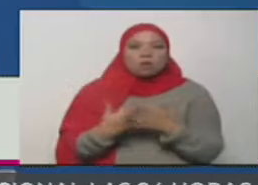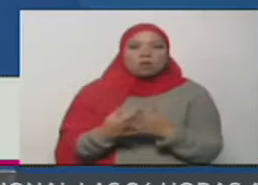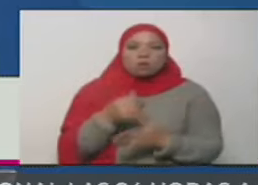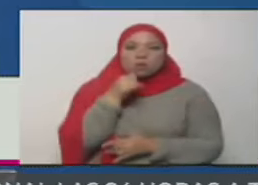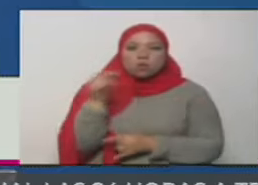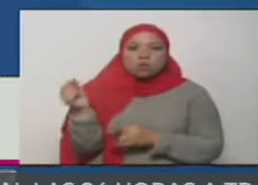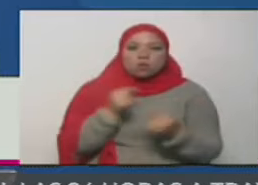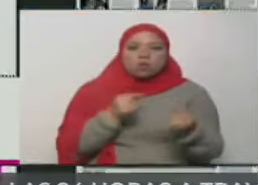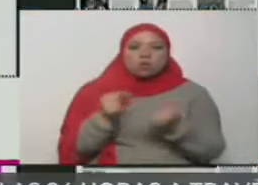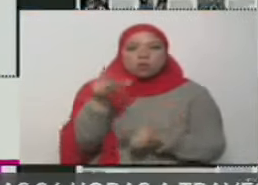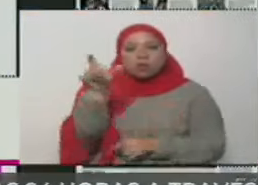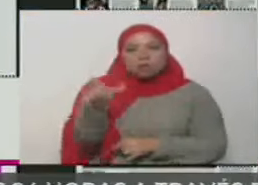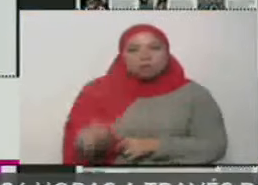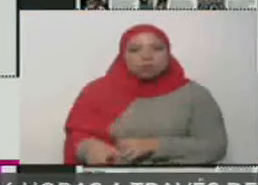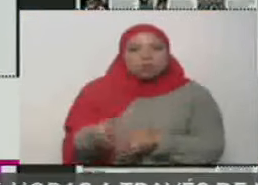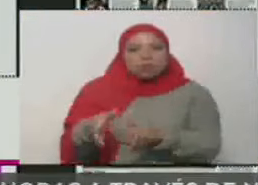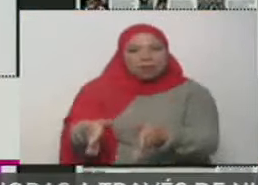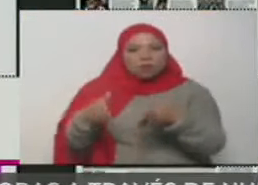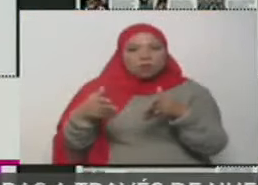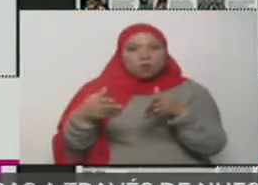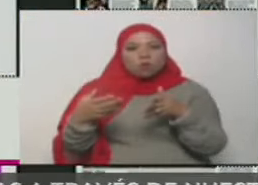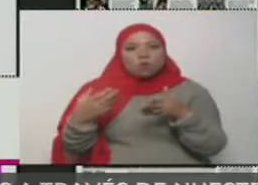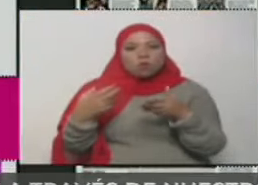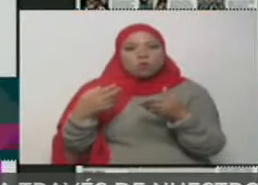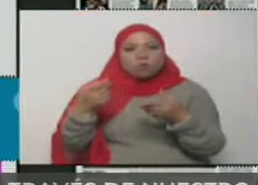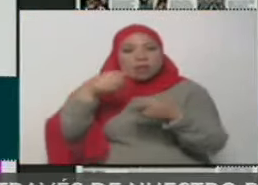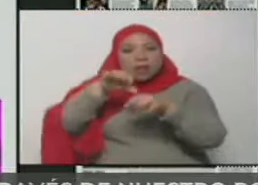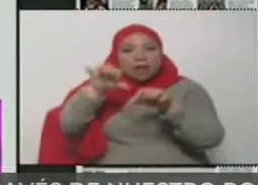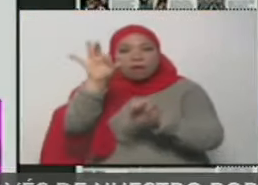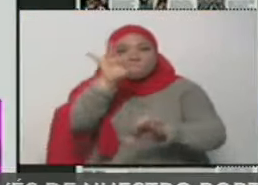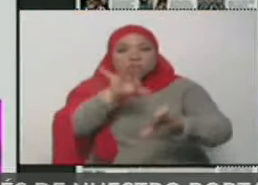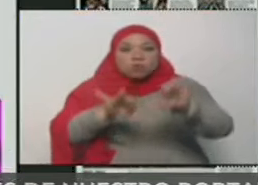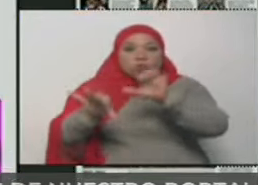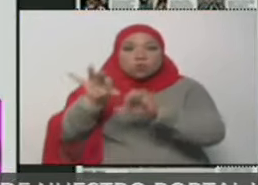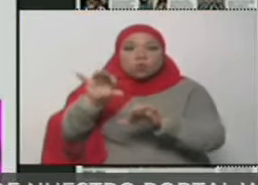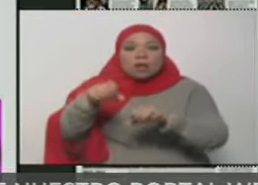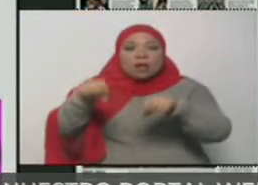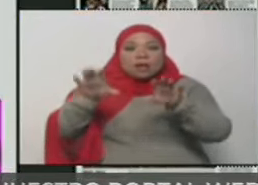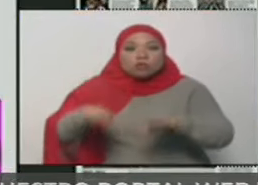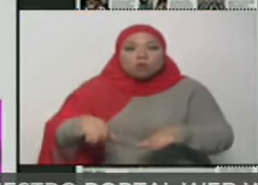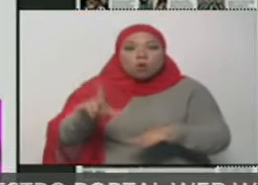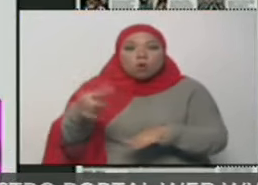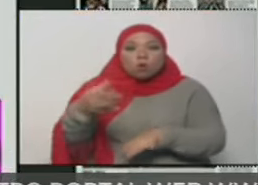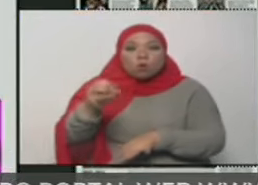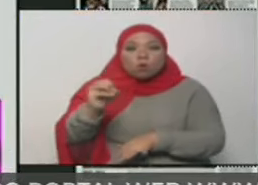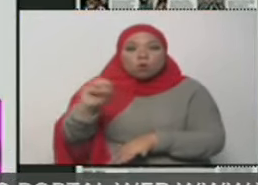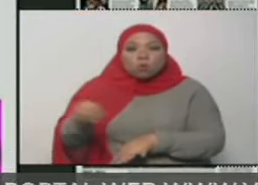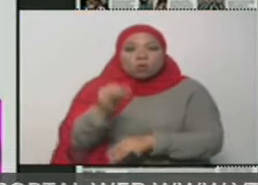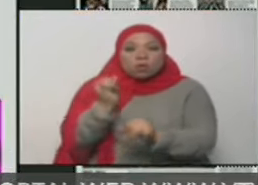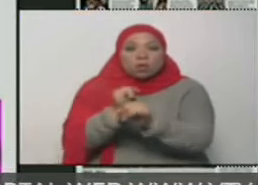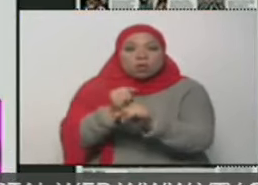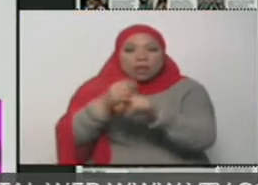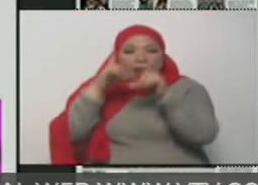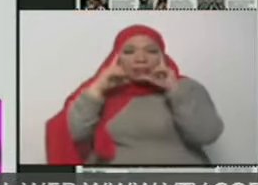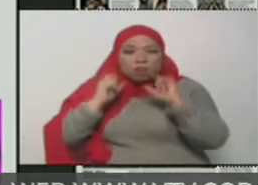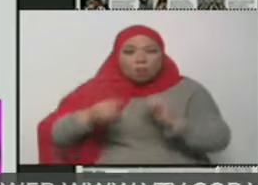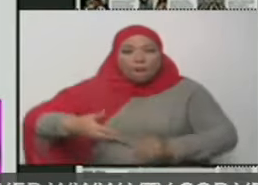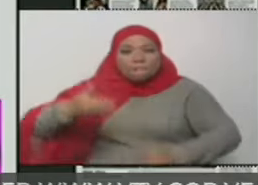Hablemos de Geoffrey Hinton, el ganador del Nobel de Física, que renunció a Google y que denunció los peligros de la inteligencia